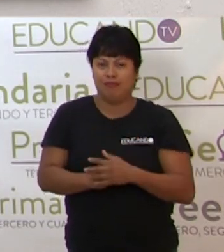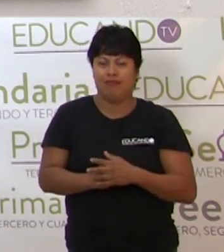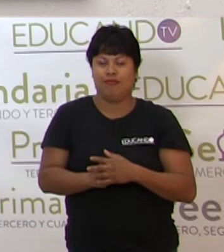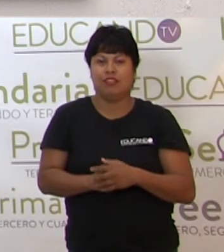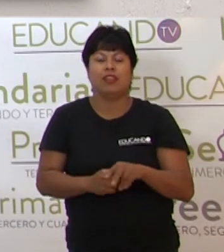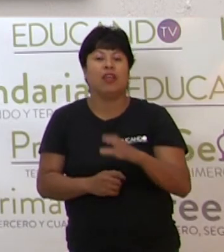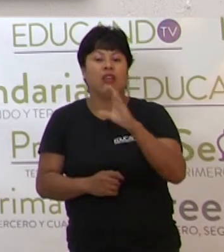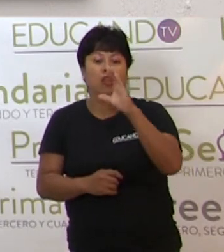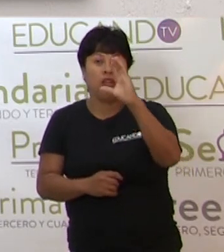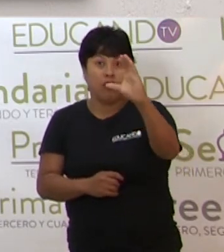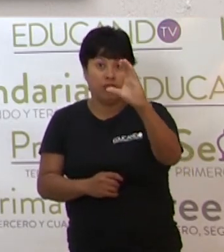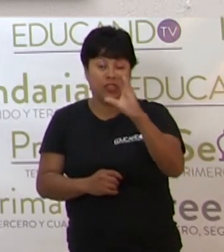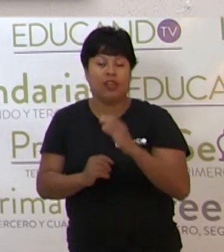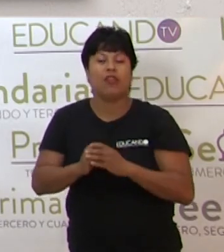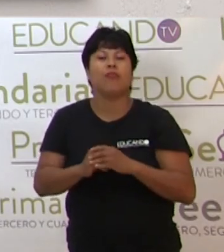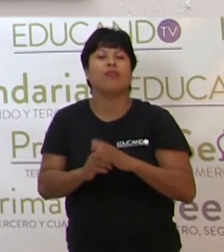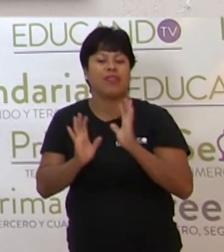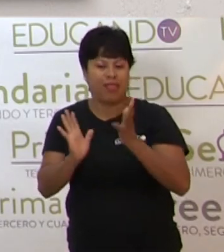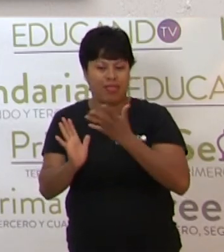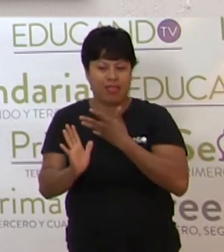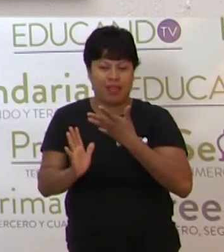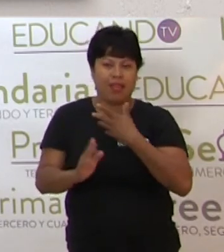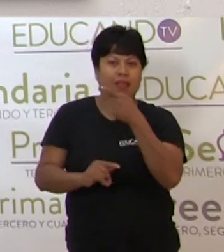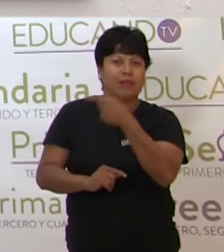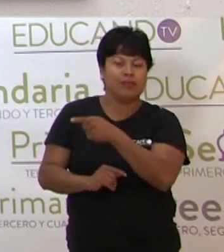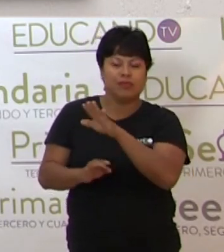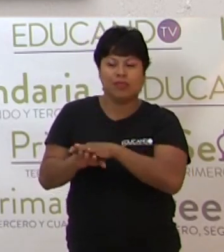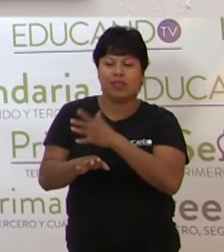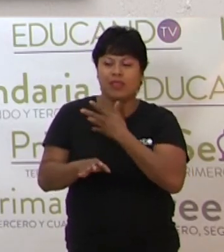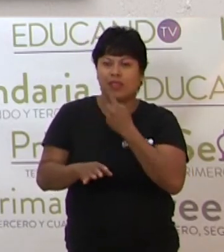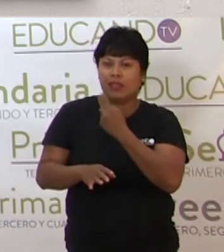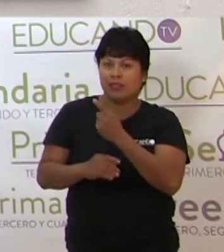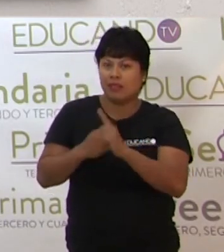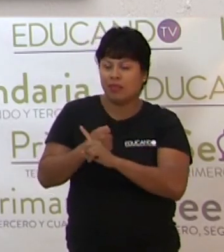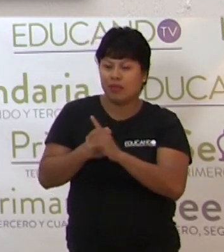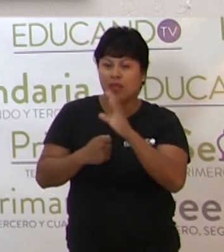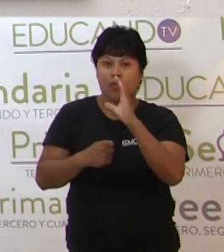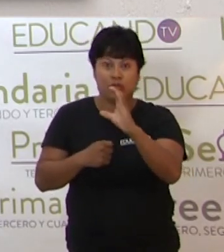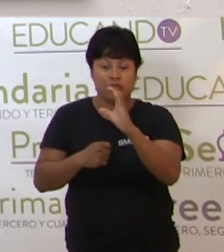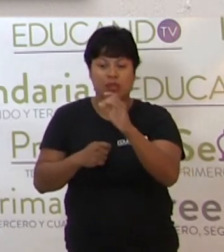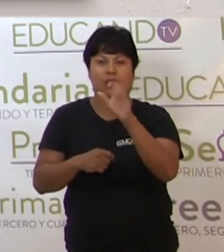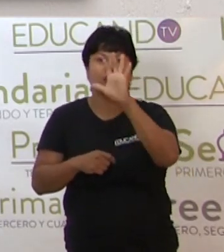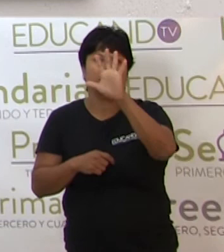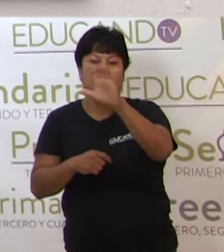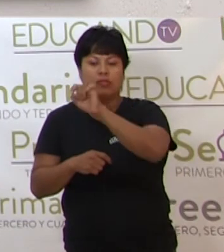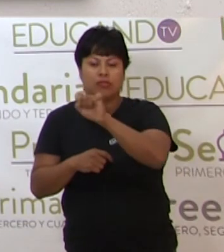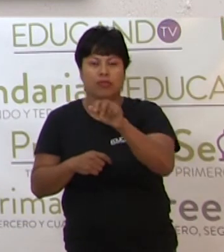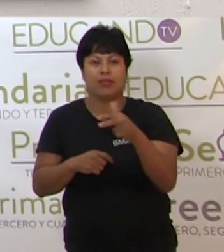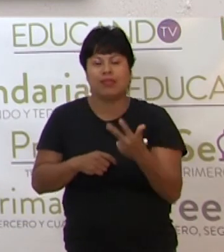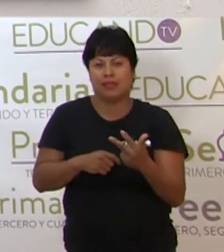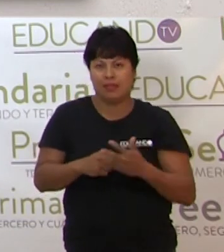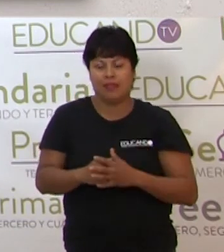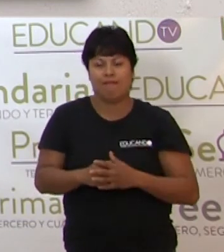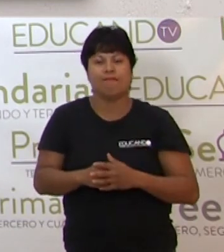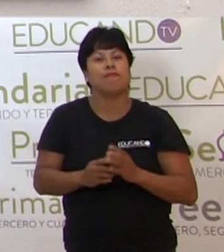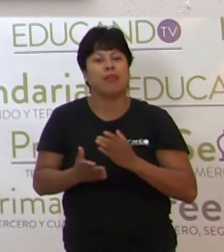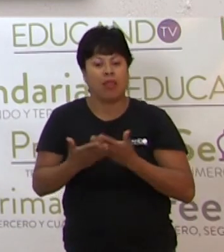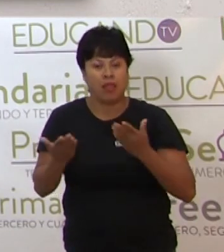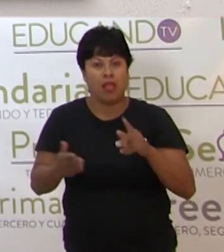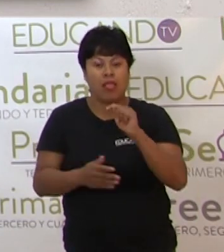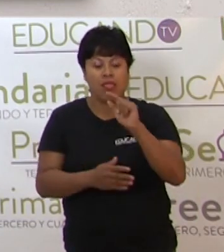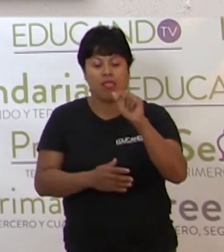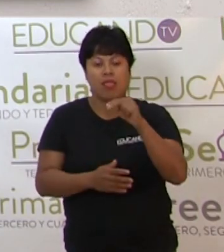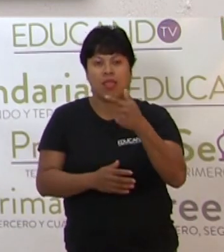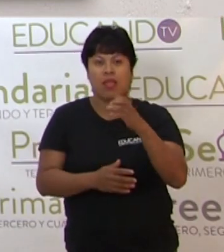Coseno ya lo tenemos porque nos lo plantea el problema. Coseno 5 sobre 13. Ahora tangente.